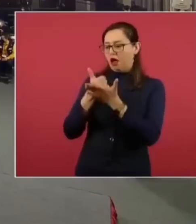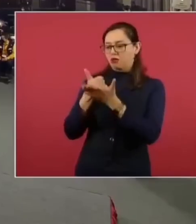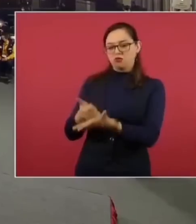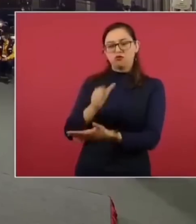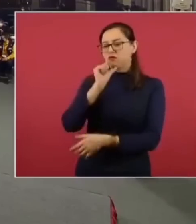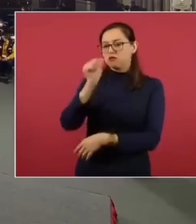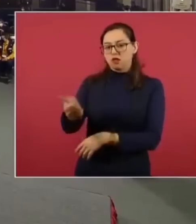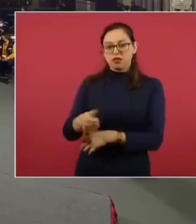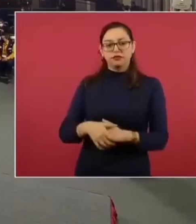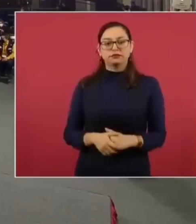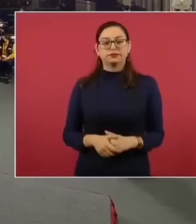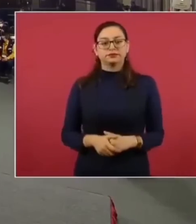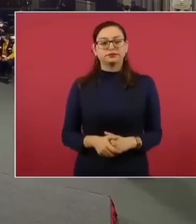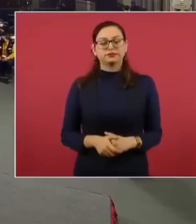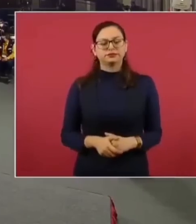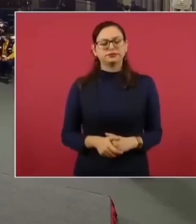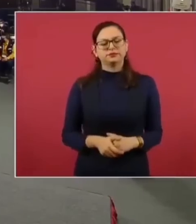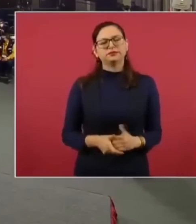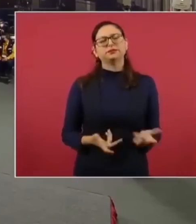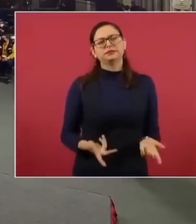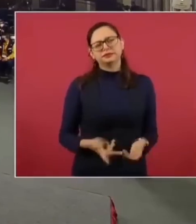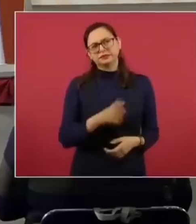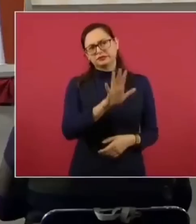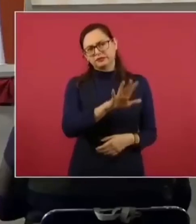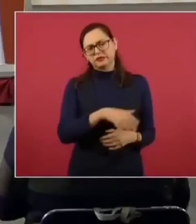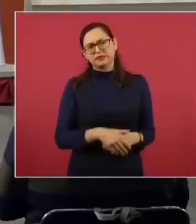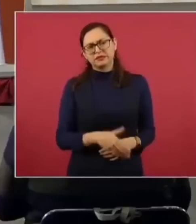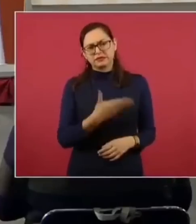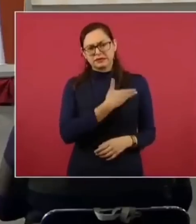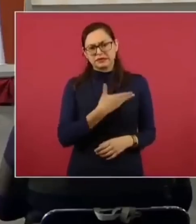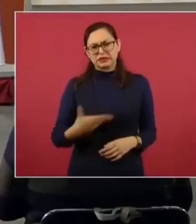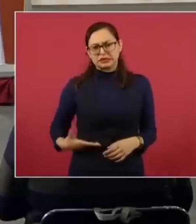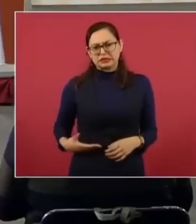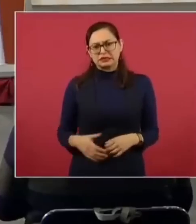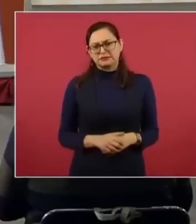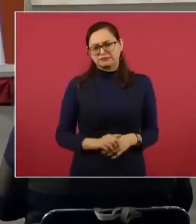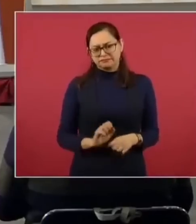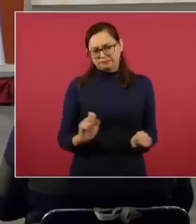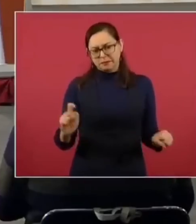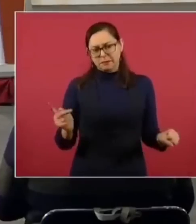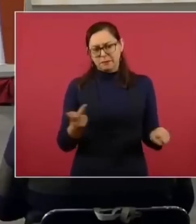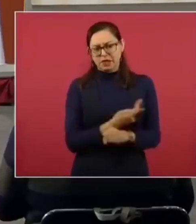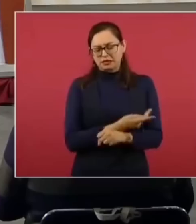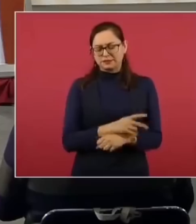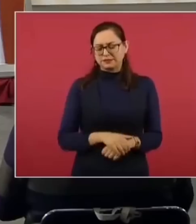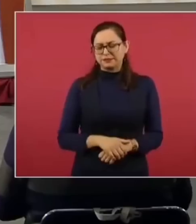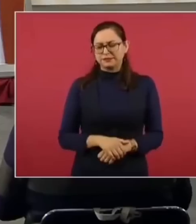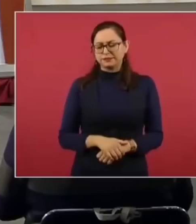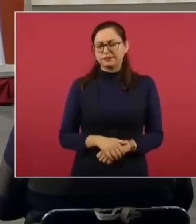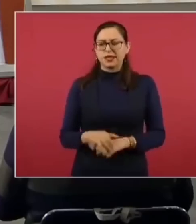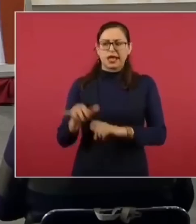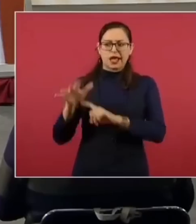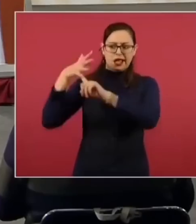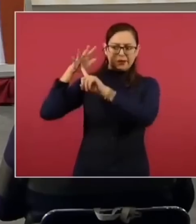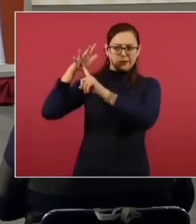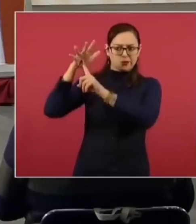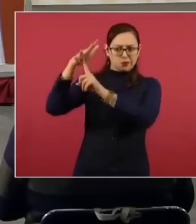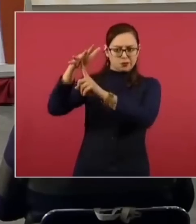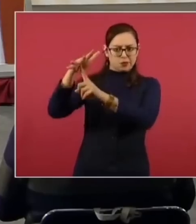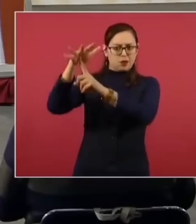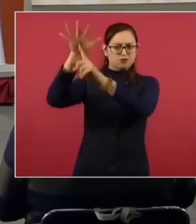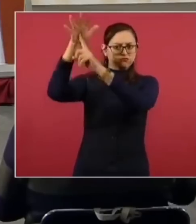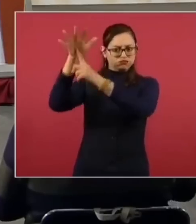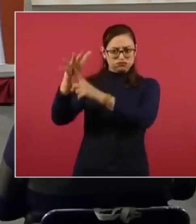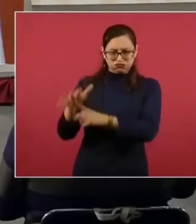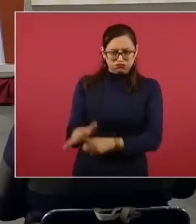Presidente, este accidente que hubo del helicóptero, usted dijo que respaldó el operativo de detención de Caro